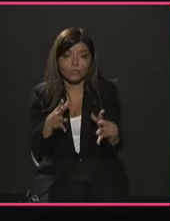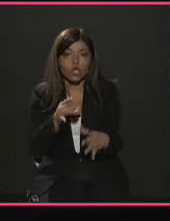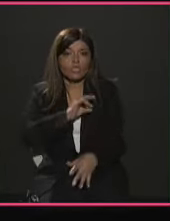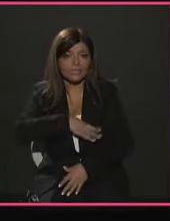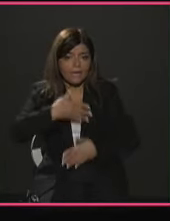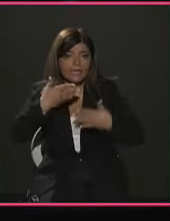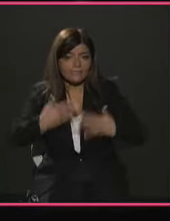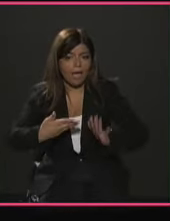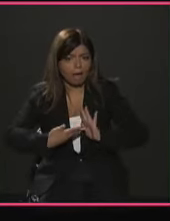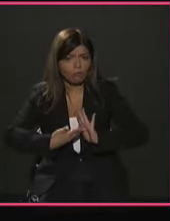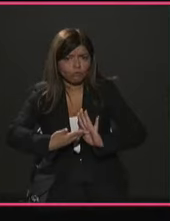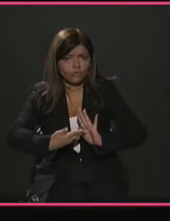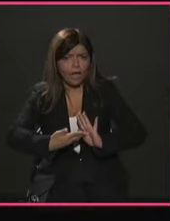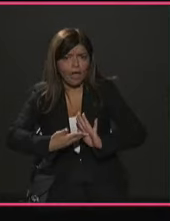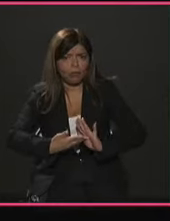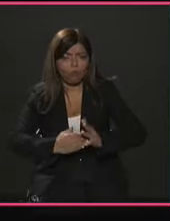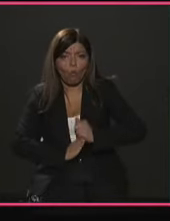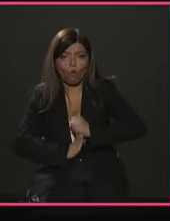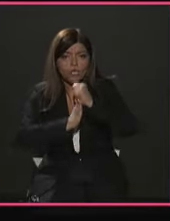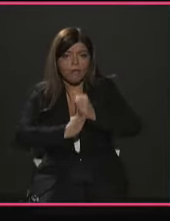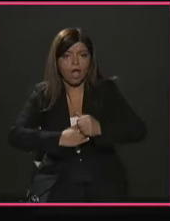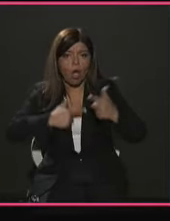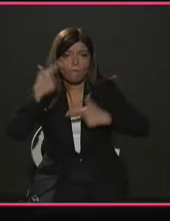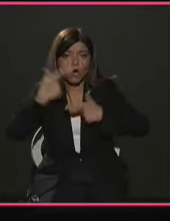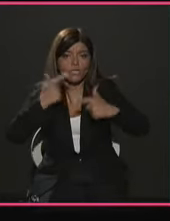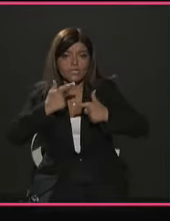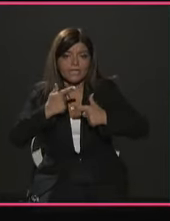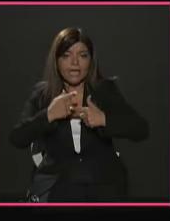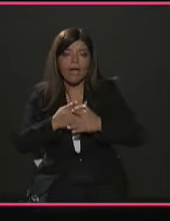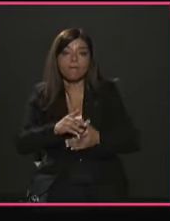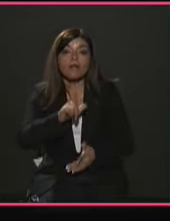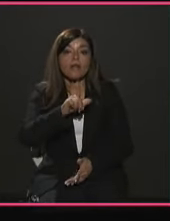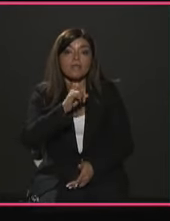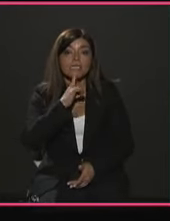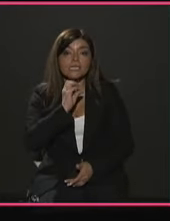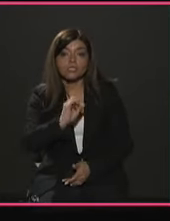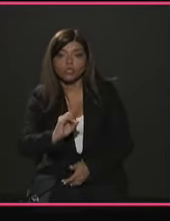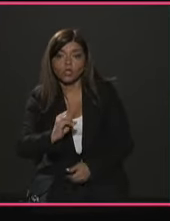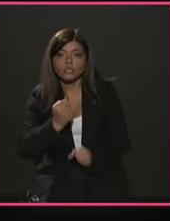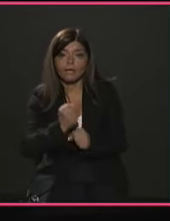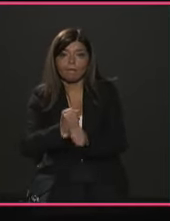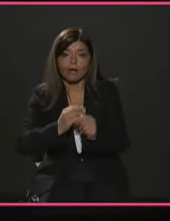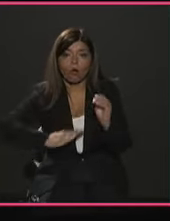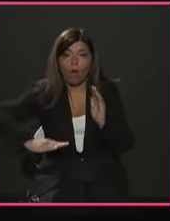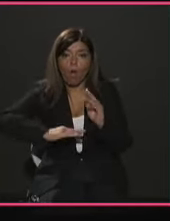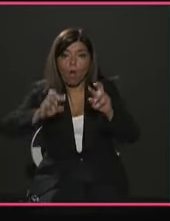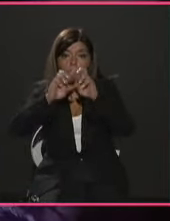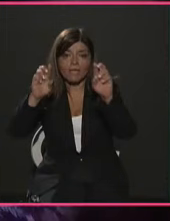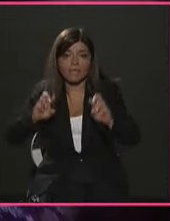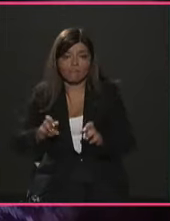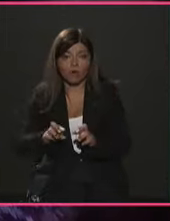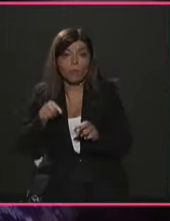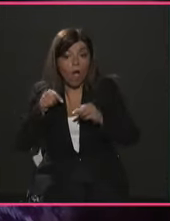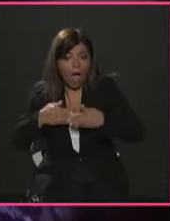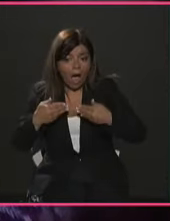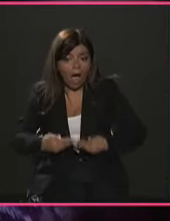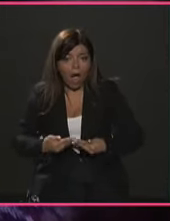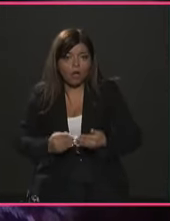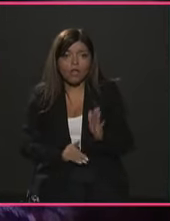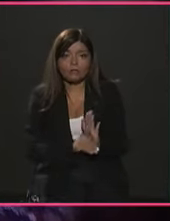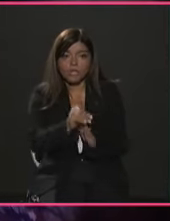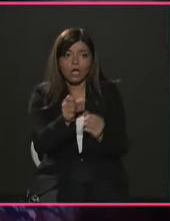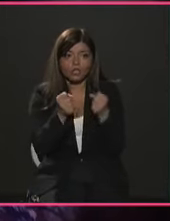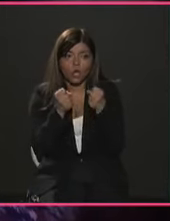Chile ya ha mostrado un buen liderazgo con políticas para el litio y el trabajo de las plataformas Este es el momento para poder